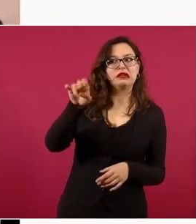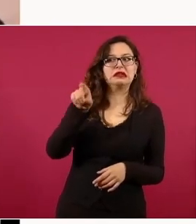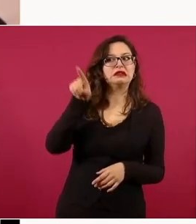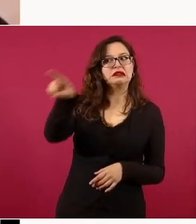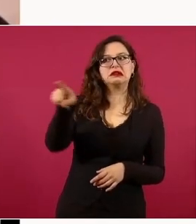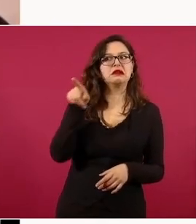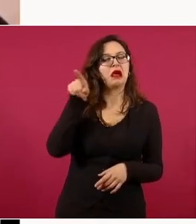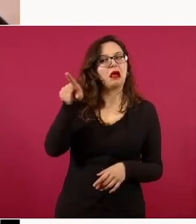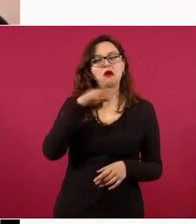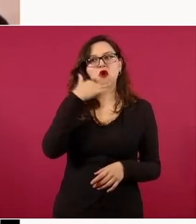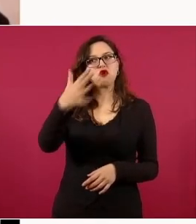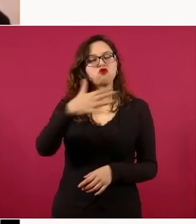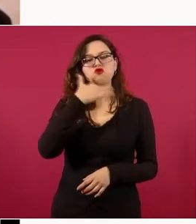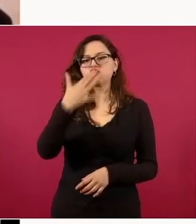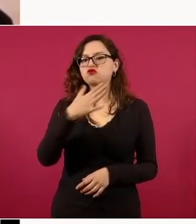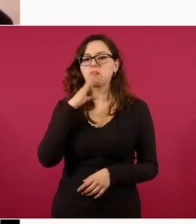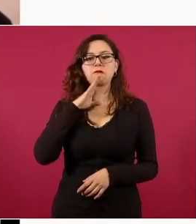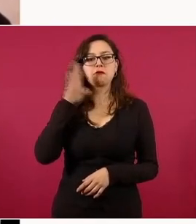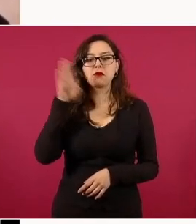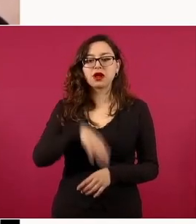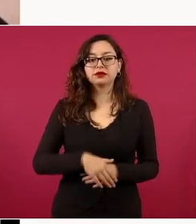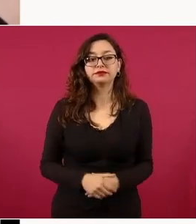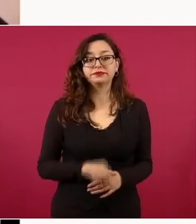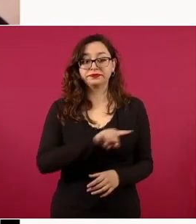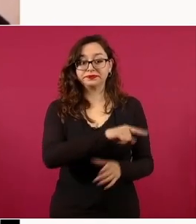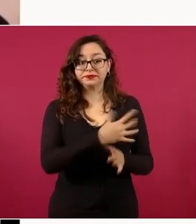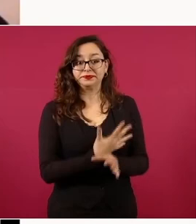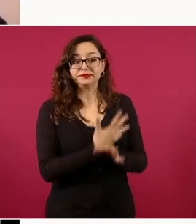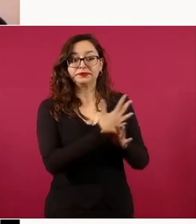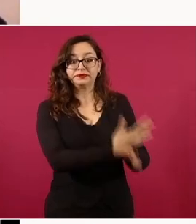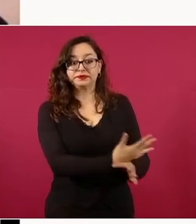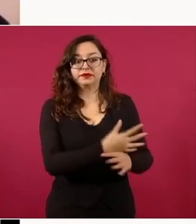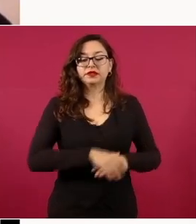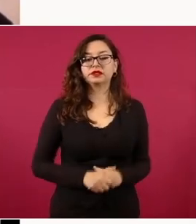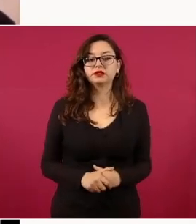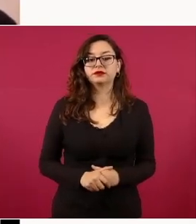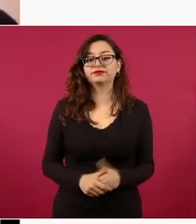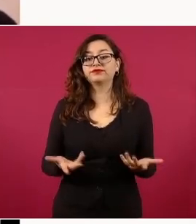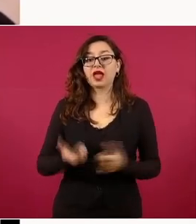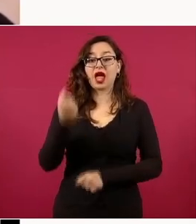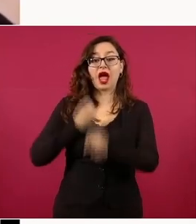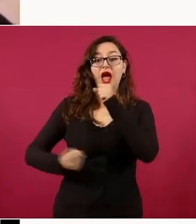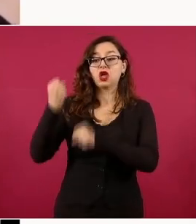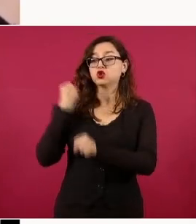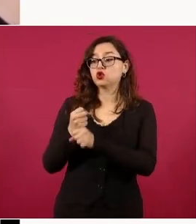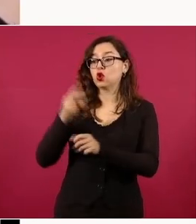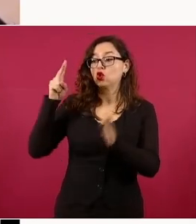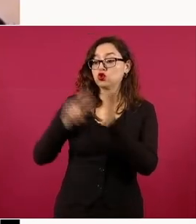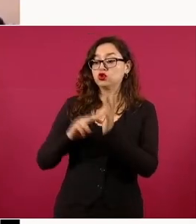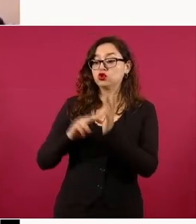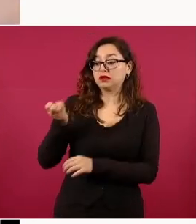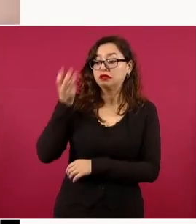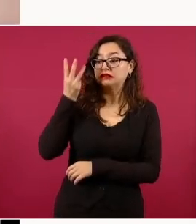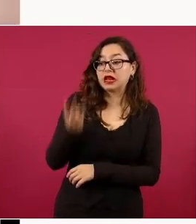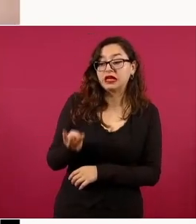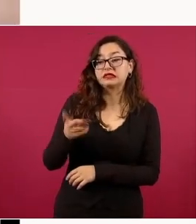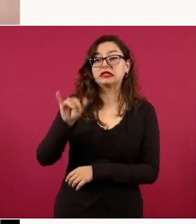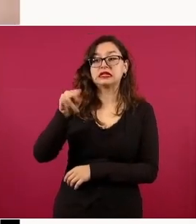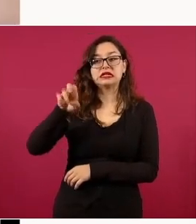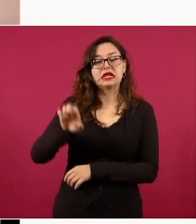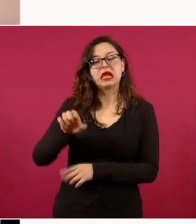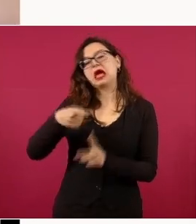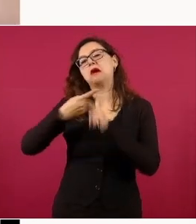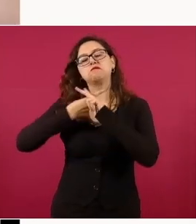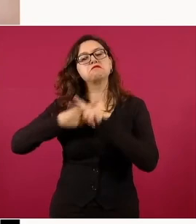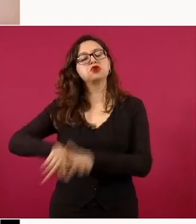institución que perdimos hace años, perdimos en el 2003, para ser más preciso, porque